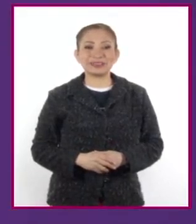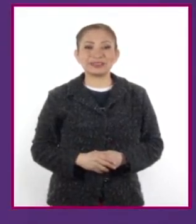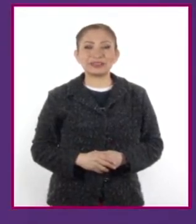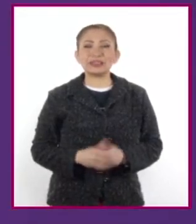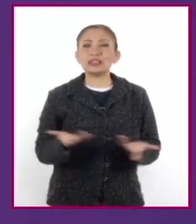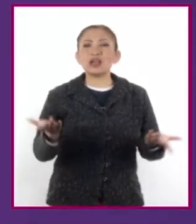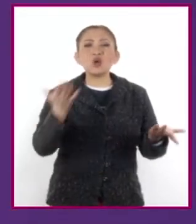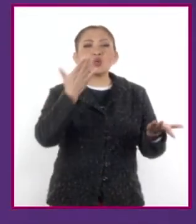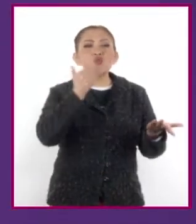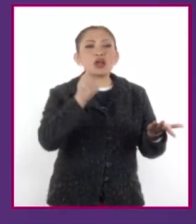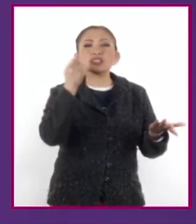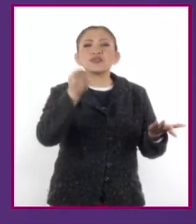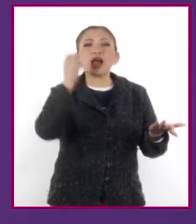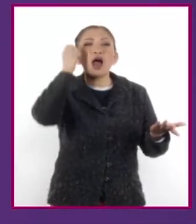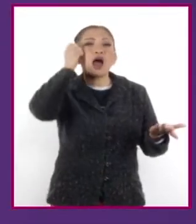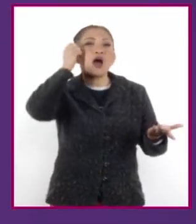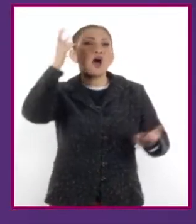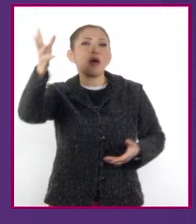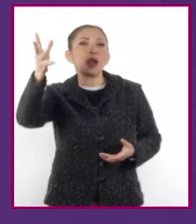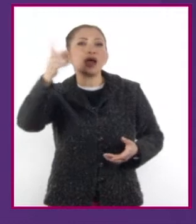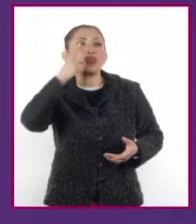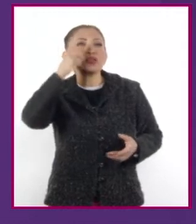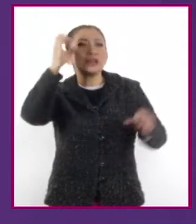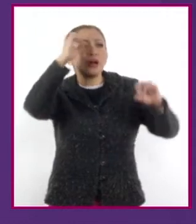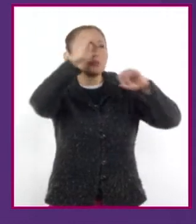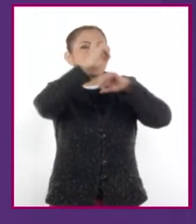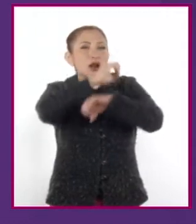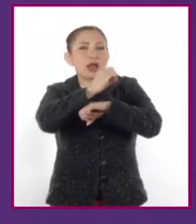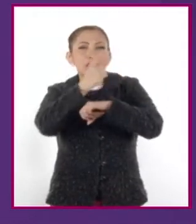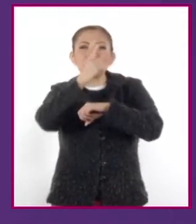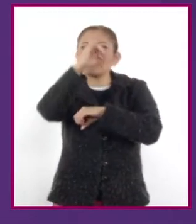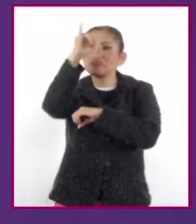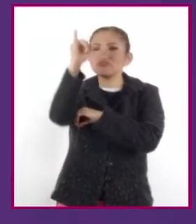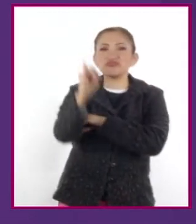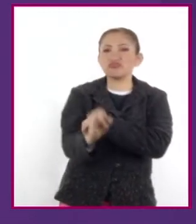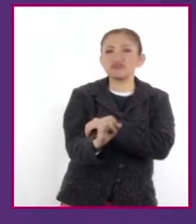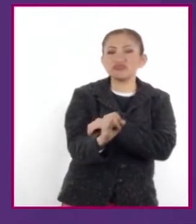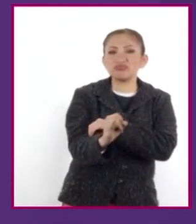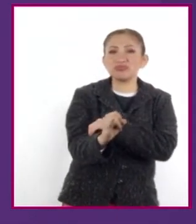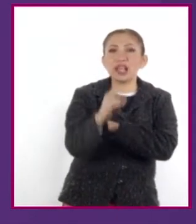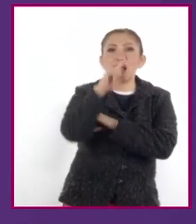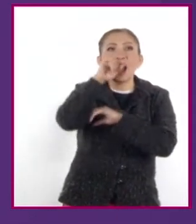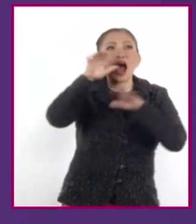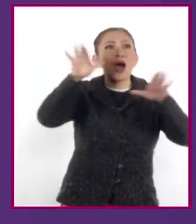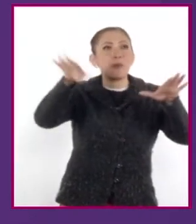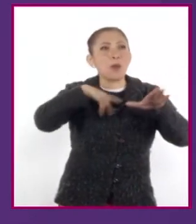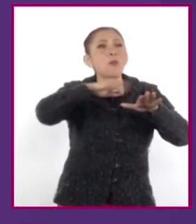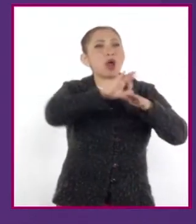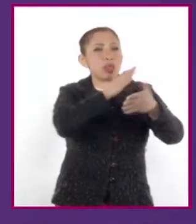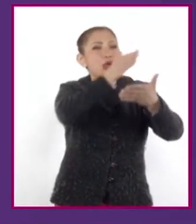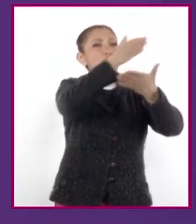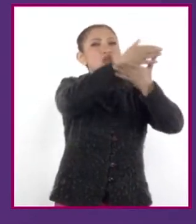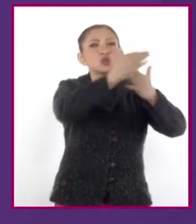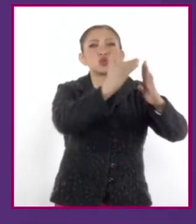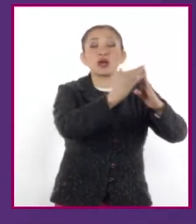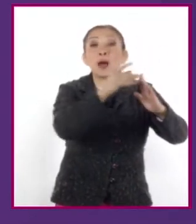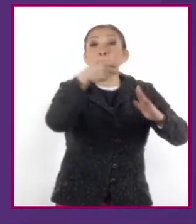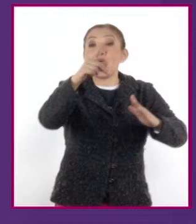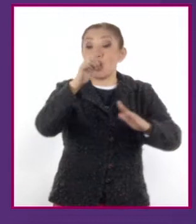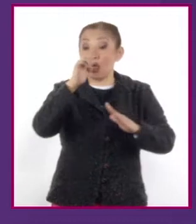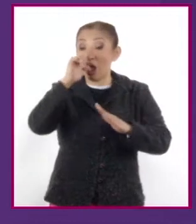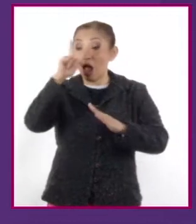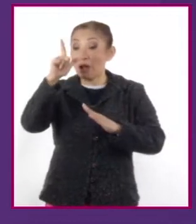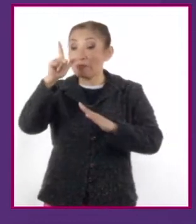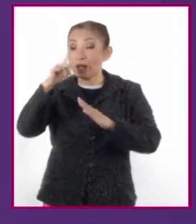Ausencia quiere decir olvido, decir tinieblas, decir jamás. Las aves pueden volver al nido, pero las almas que